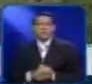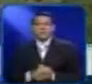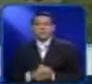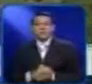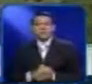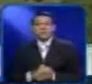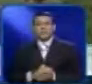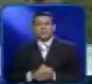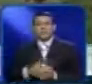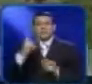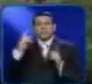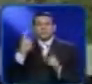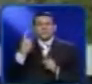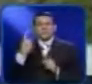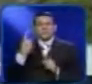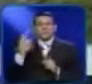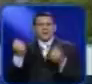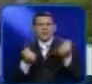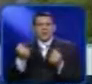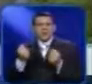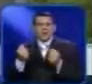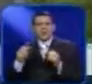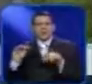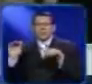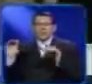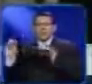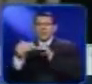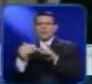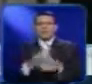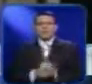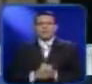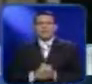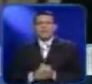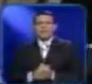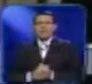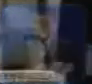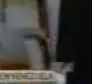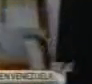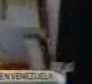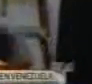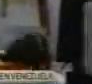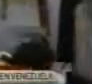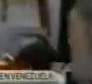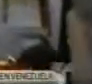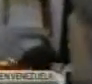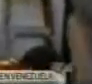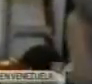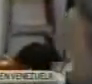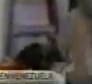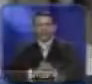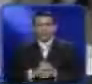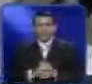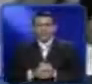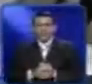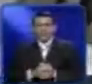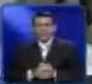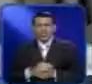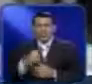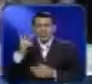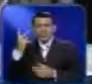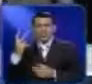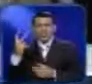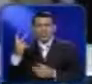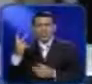guagua se atraviesa, una de dos troces, de dos guaguas blancas, salen unos individuos. ¿Sacaron sus